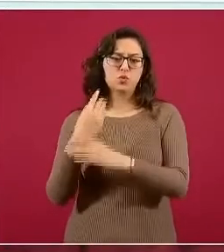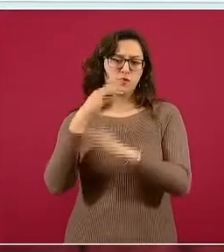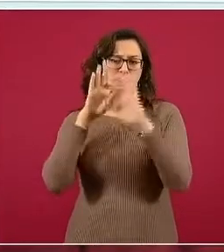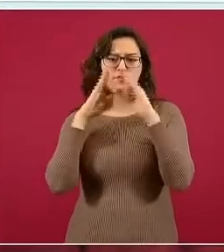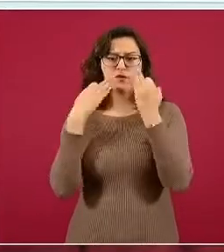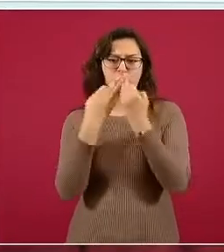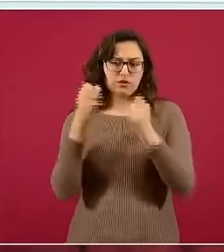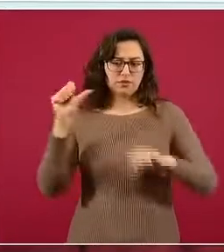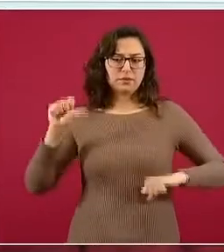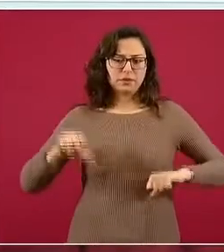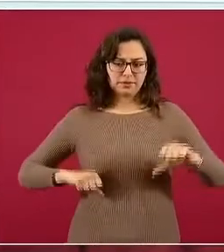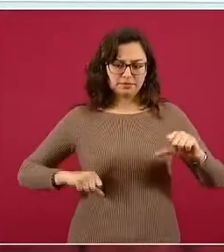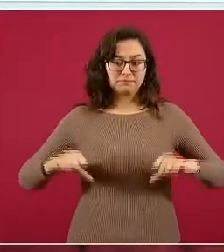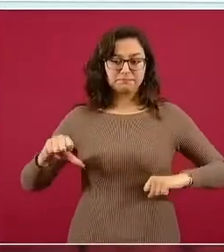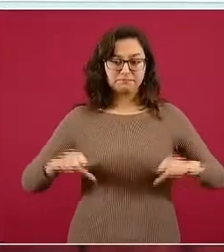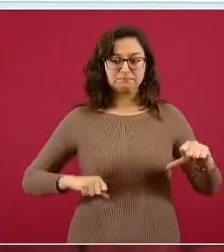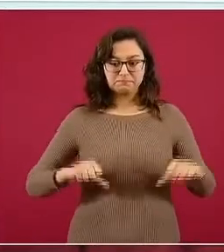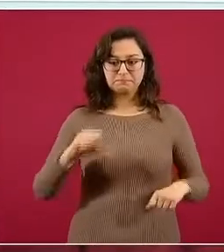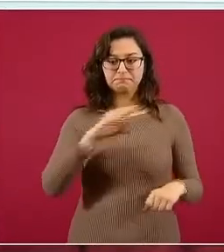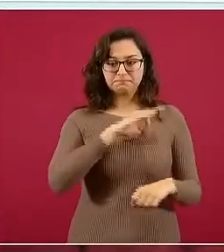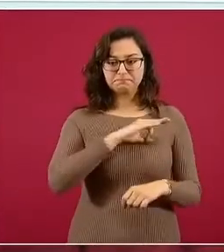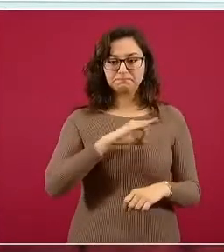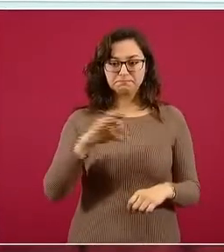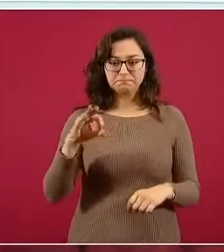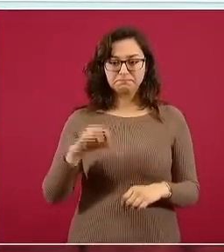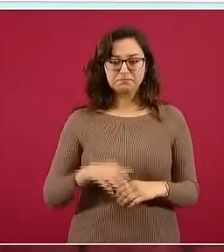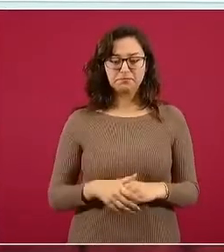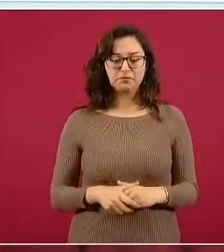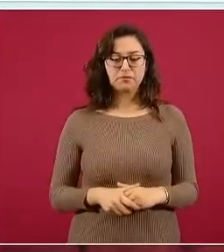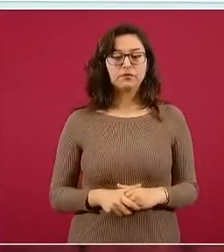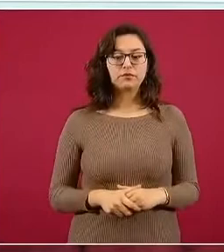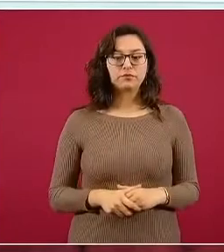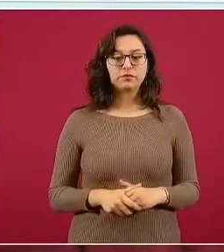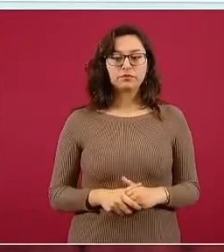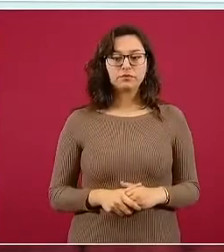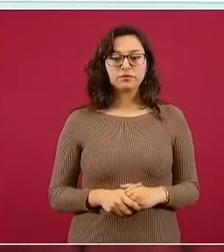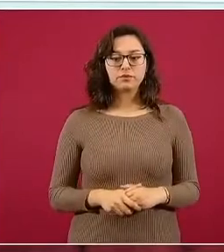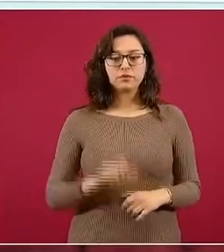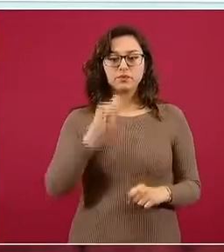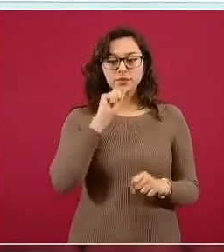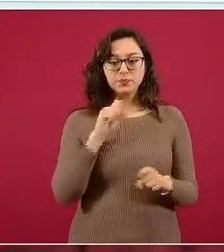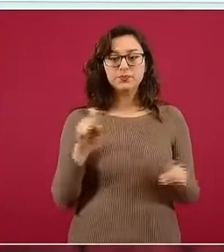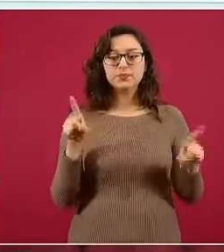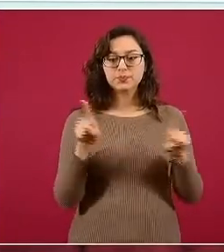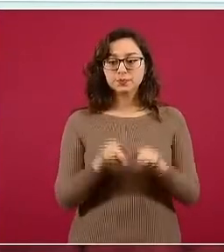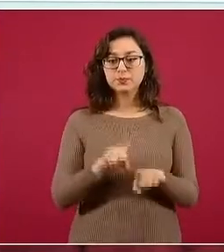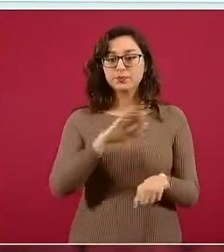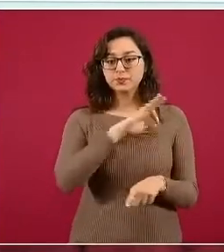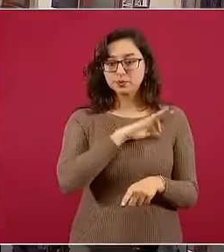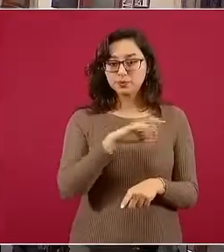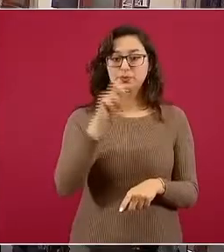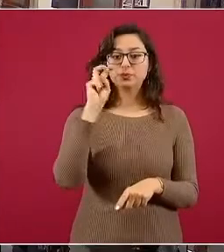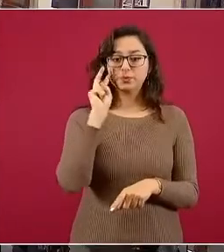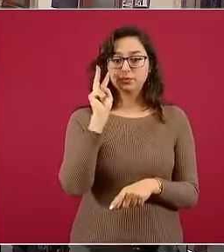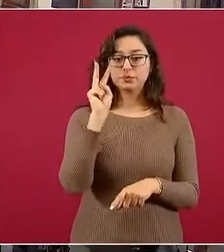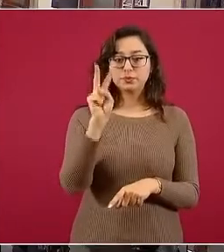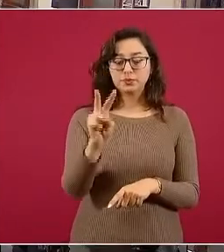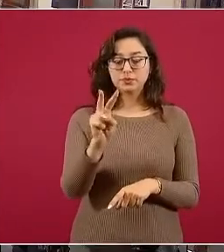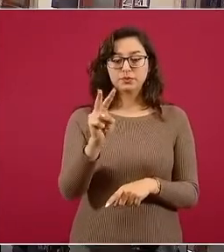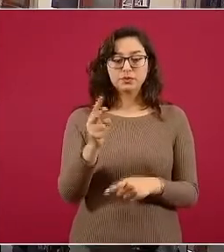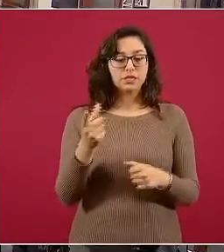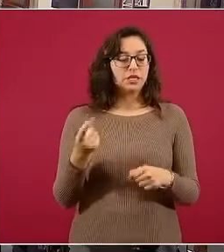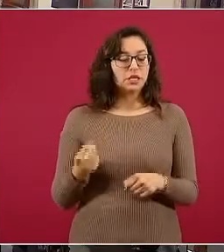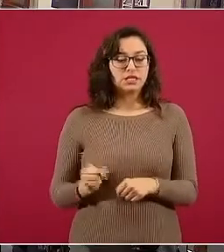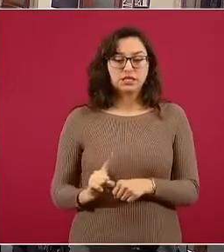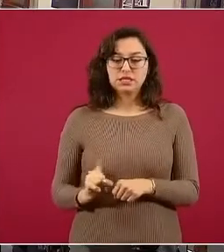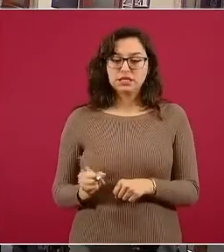la población que reside en estas localidades. Así también, y vemos el logo que estamos colocando